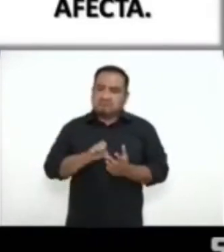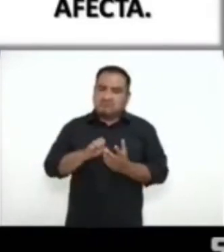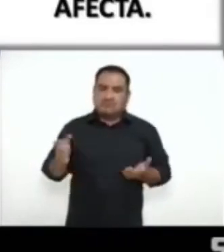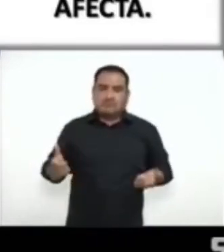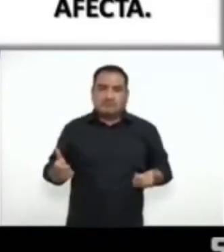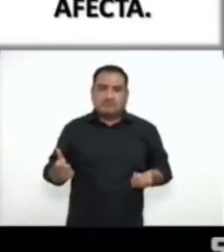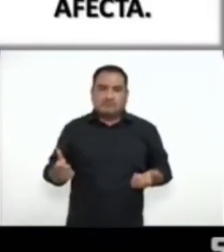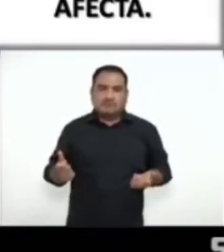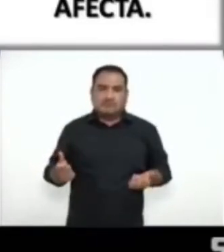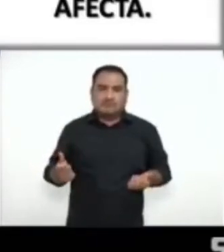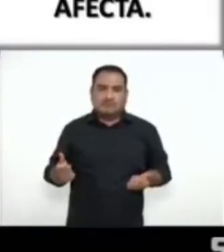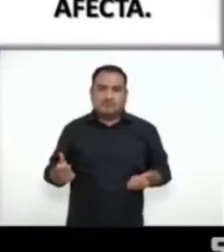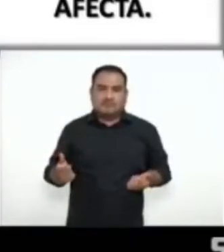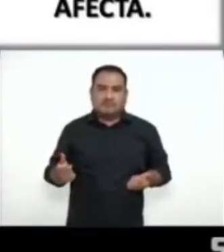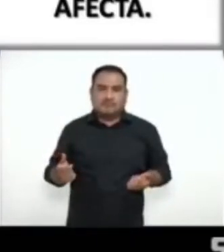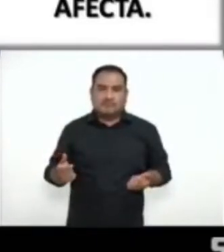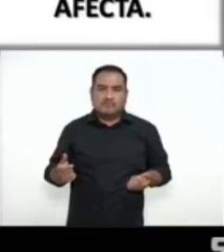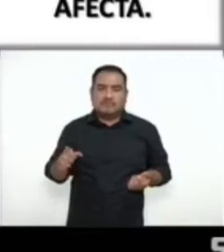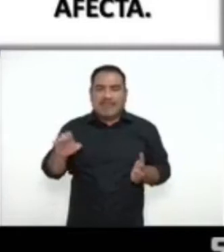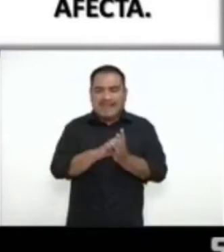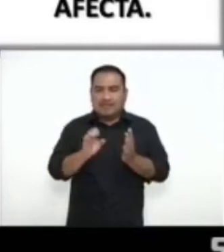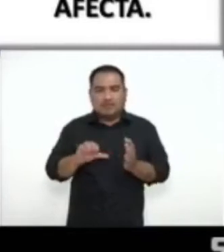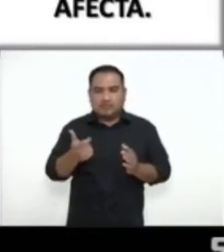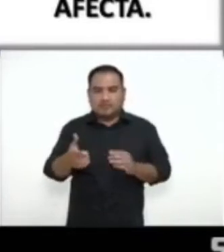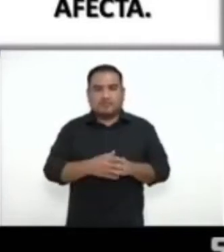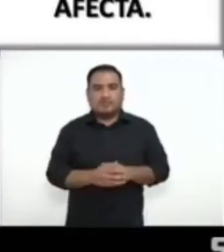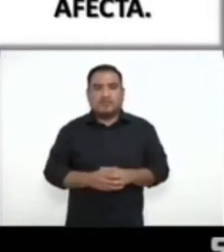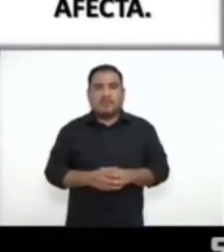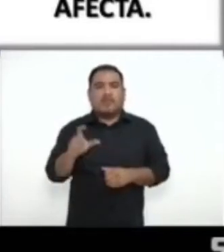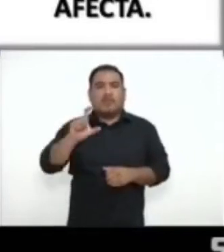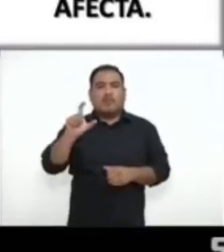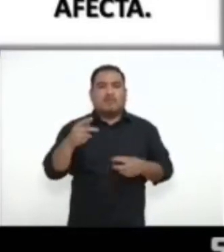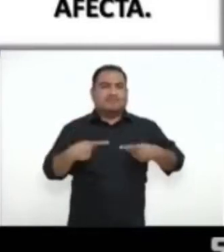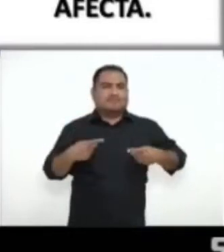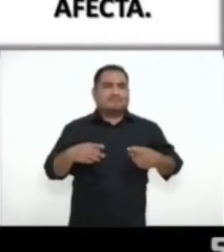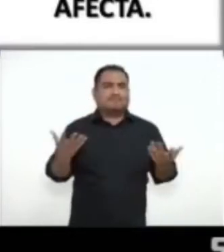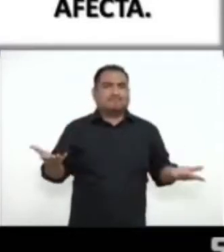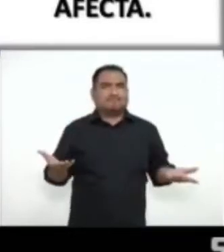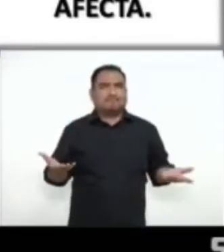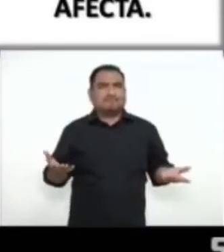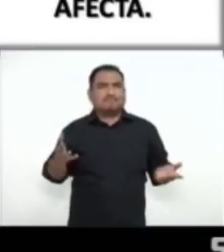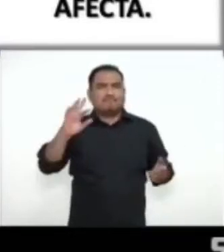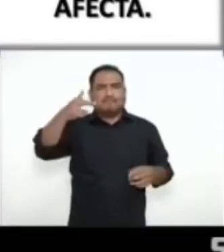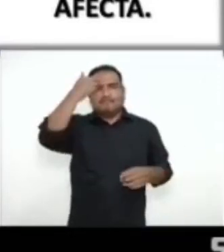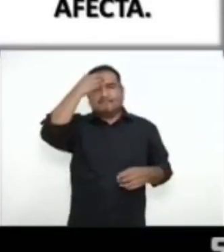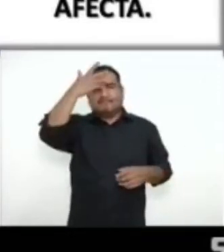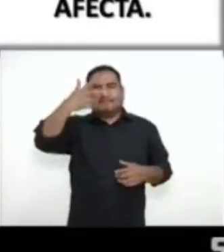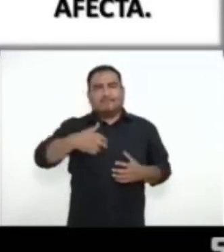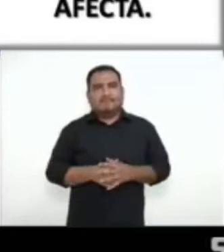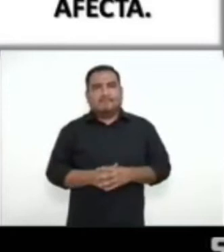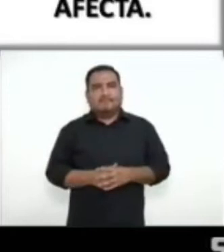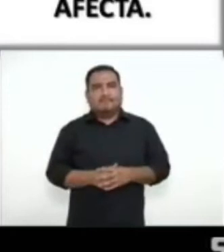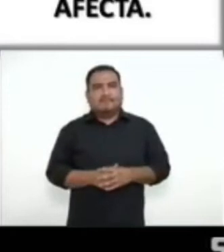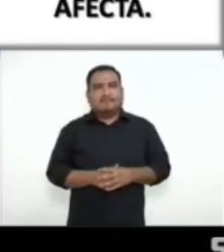ejemplo, otro ejercicio. Cuando usted está, quiero que evoque un momento